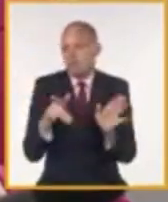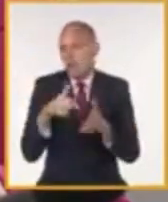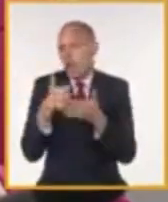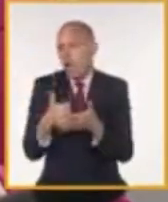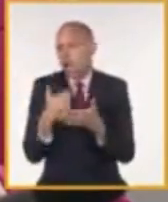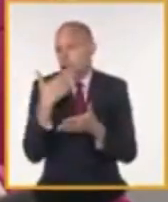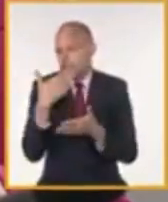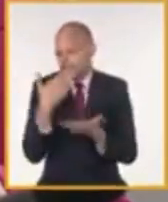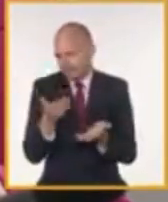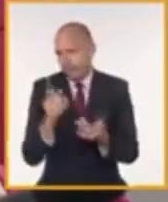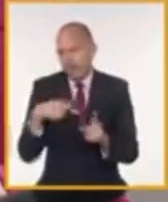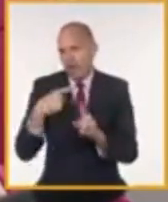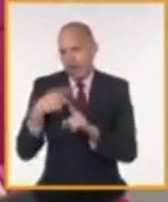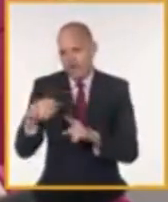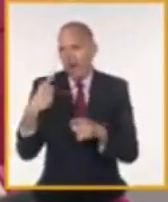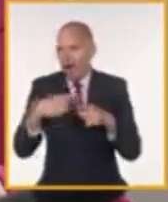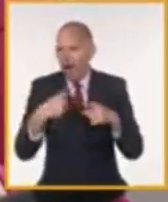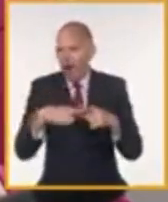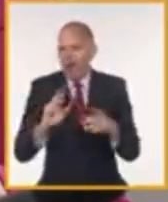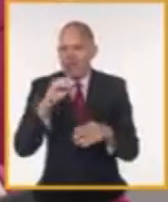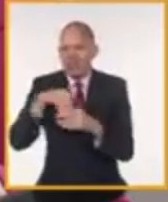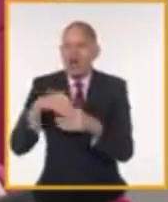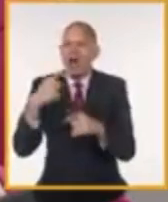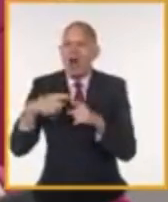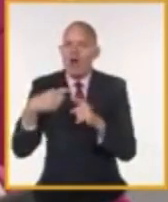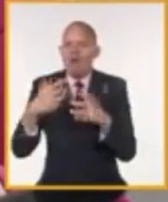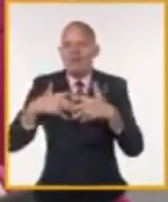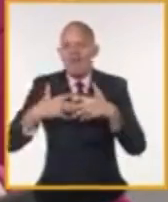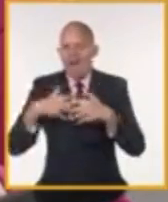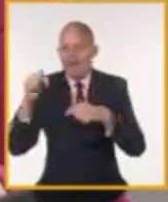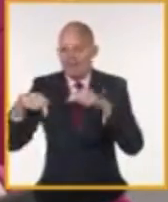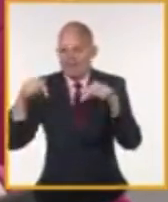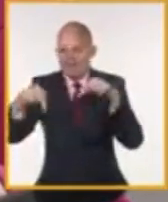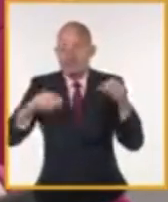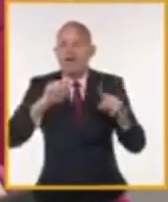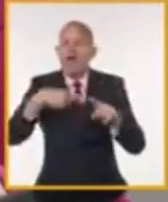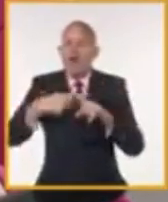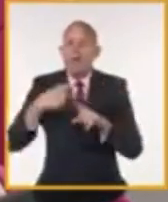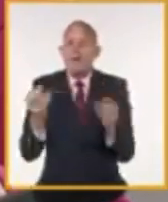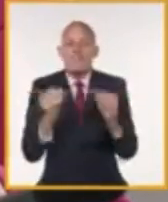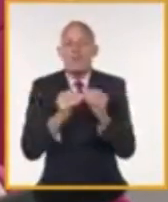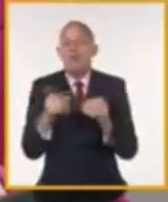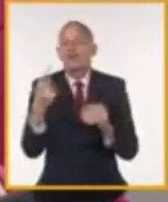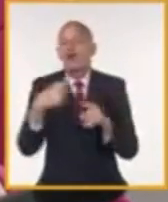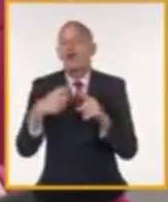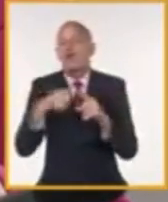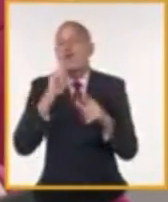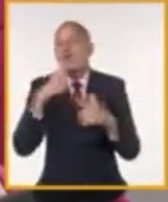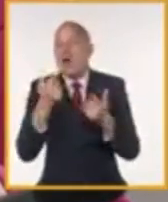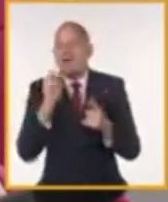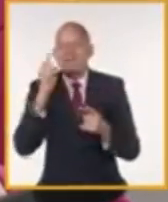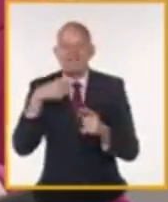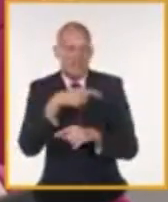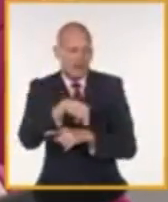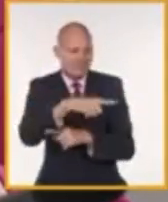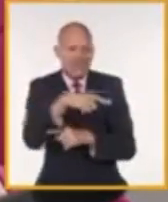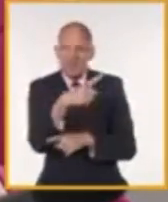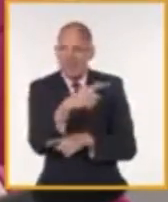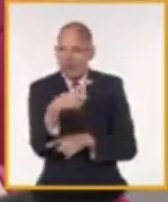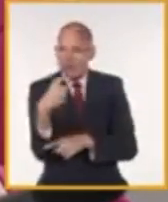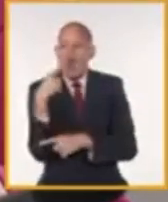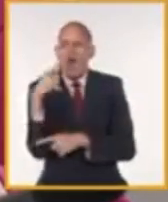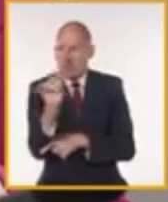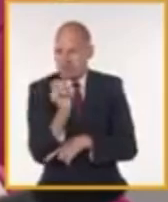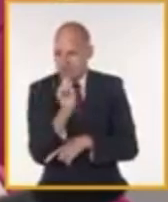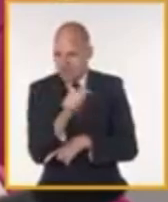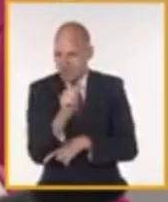y sistemas de comunicaciones en los centros de acopio. También en la actividad del camarón se presentan trabajos como es el